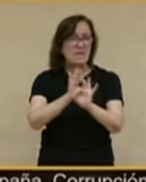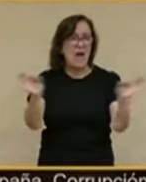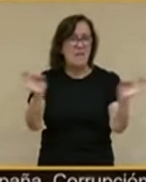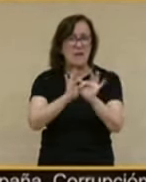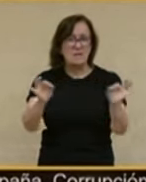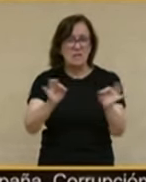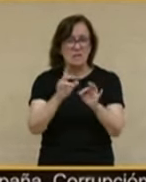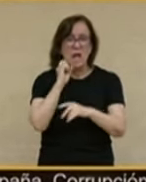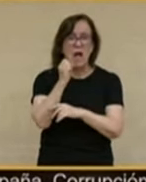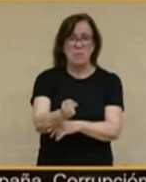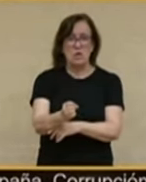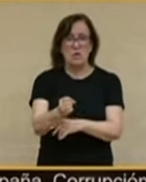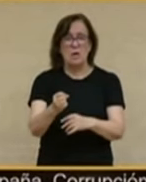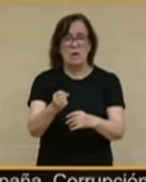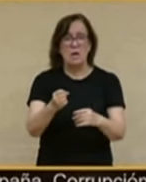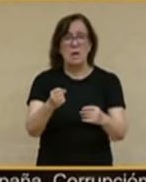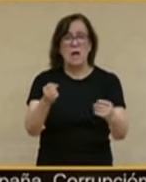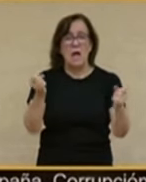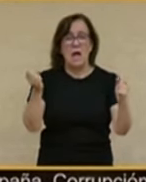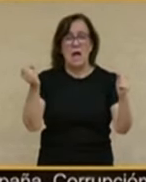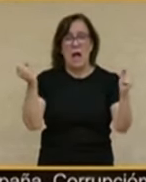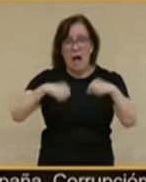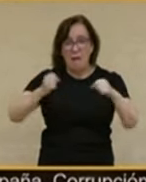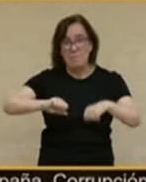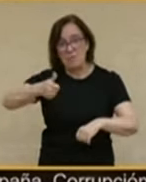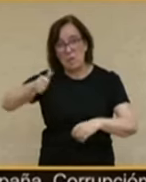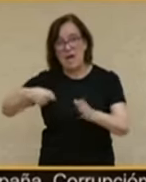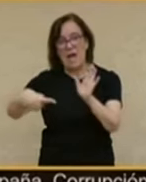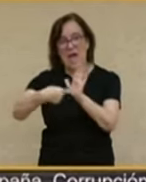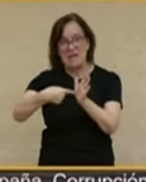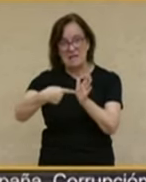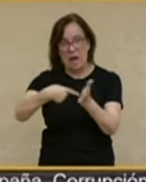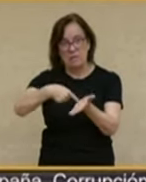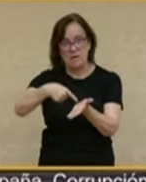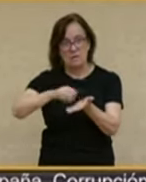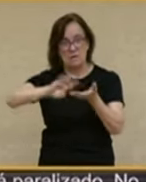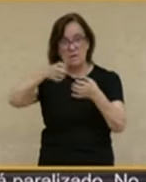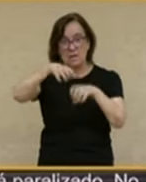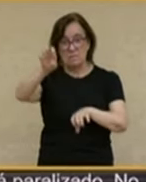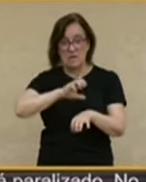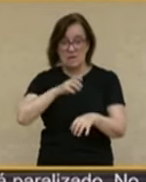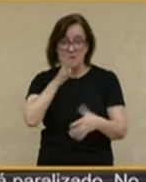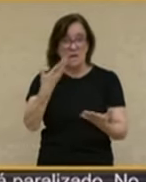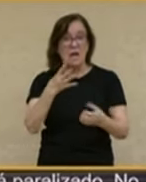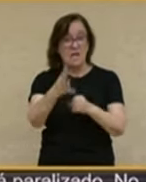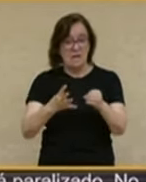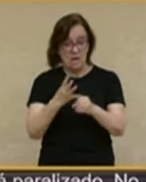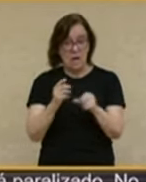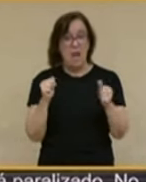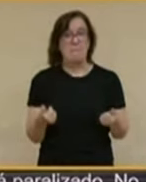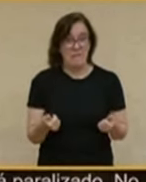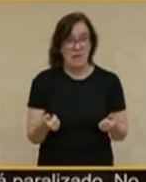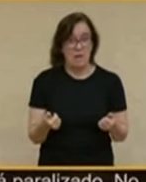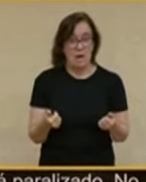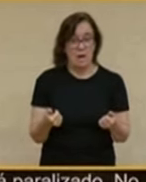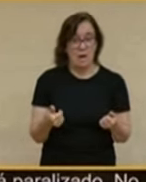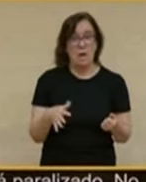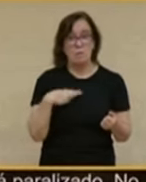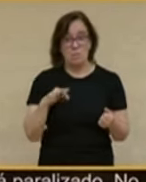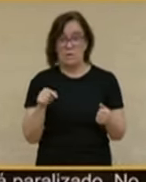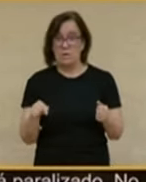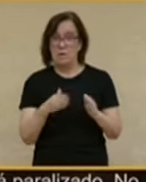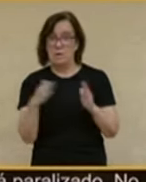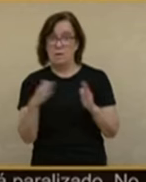solo tiene apoyo para aprobar exigencias separatistas. Y por tanto, no se engañen. La legislatura empieza y puede acabar